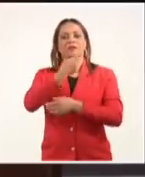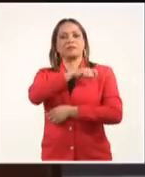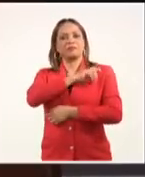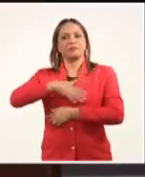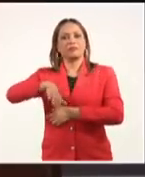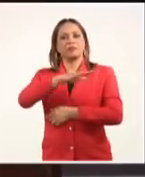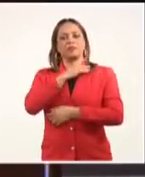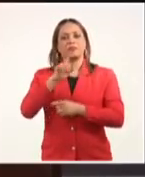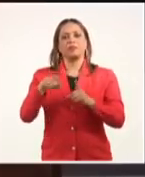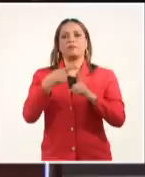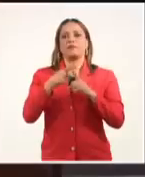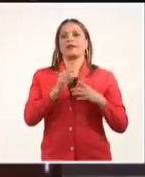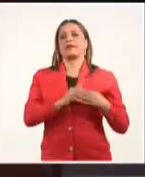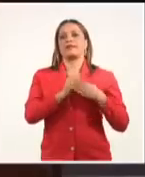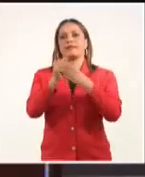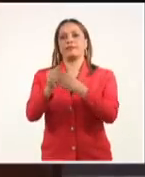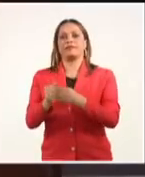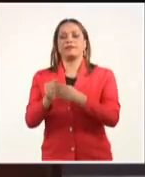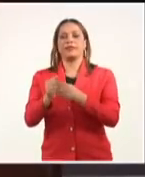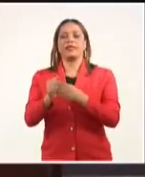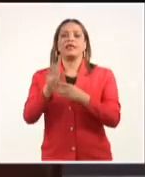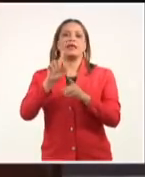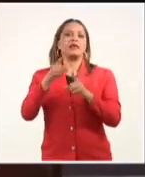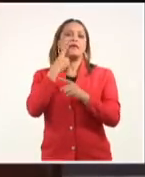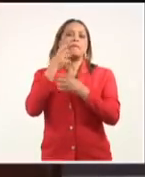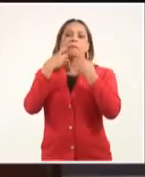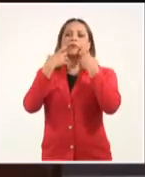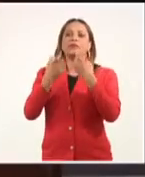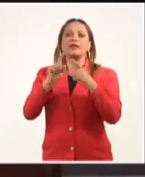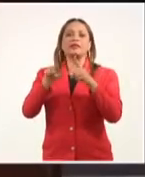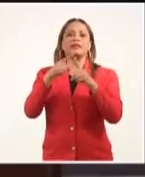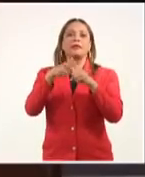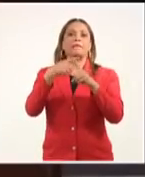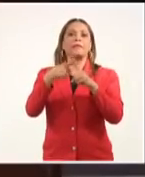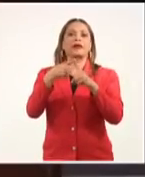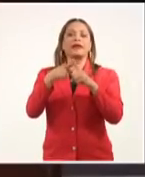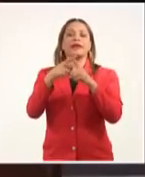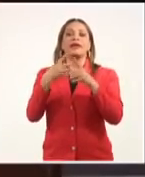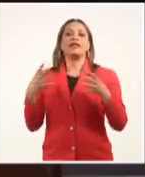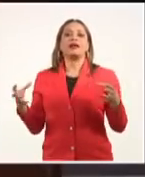líder y por la unidad de la nación.